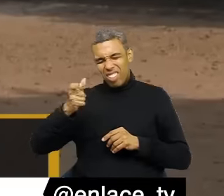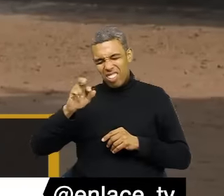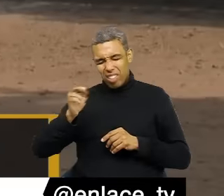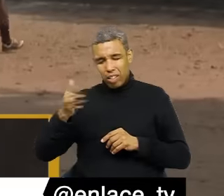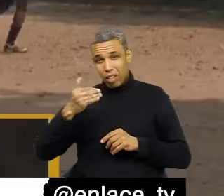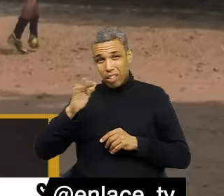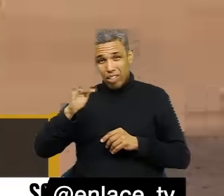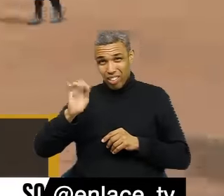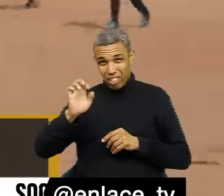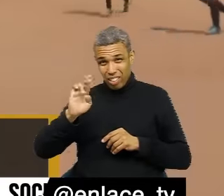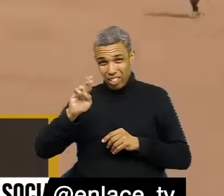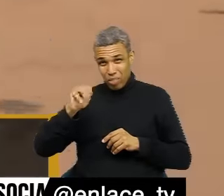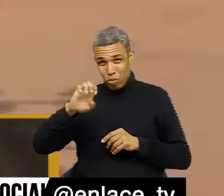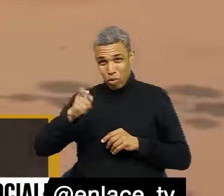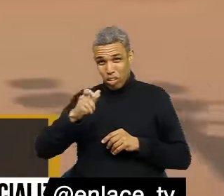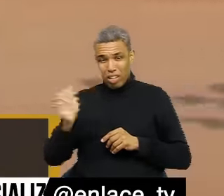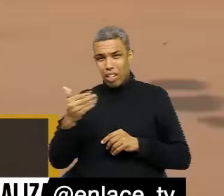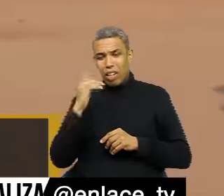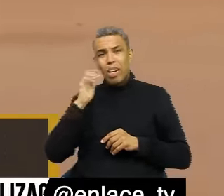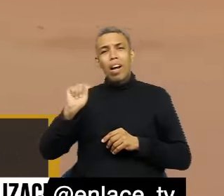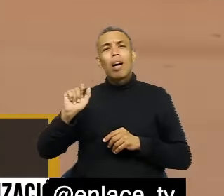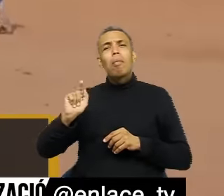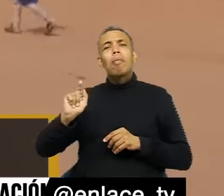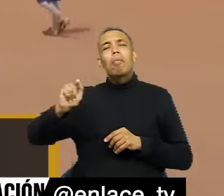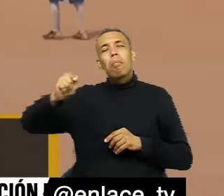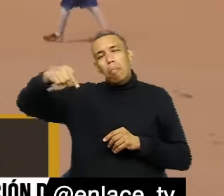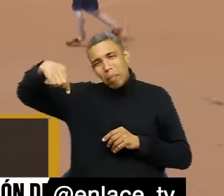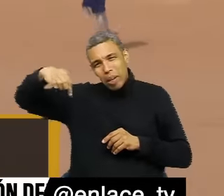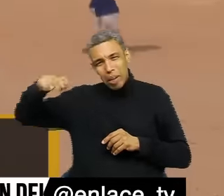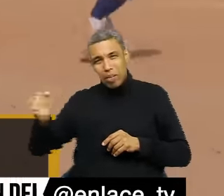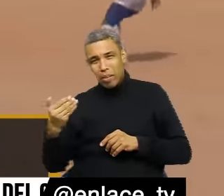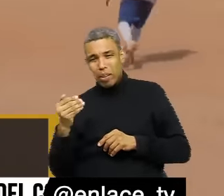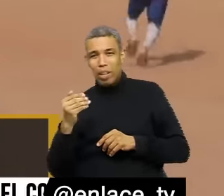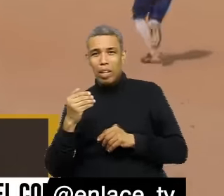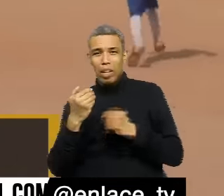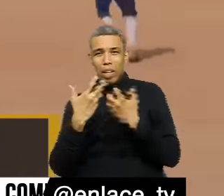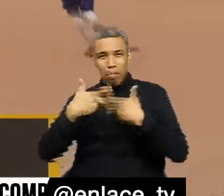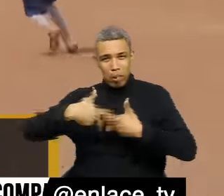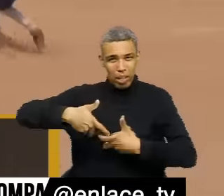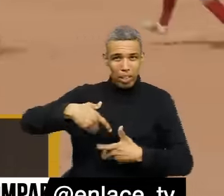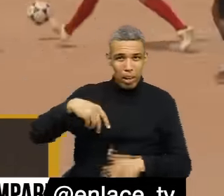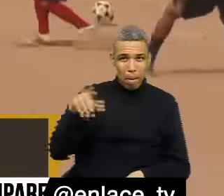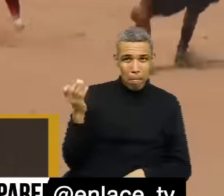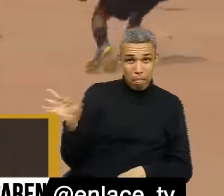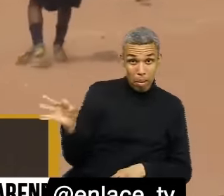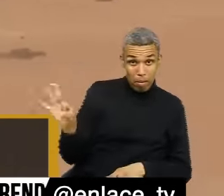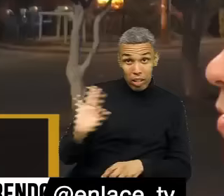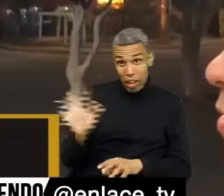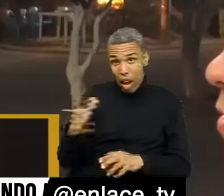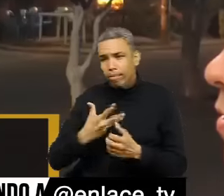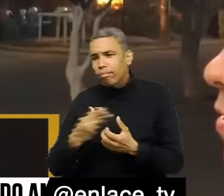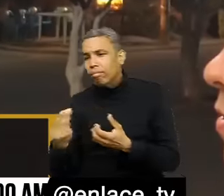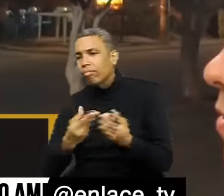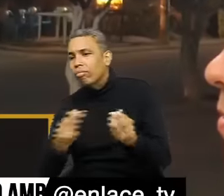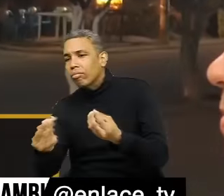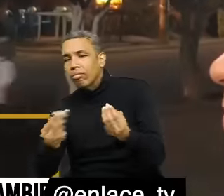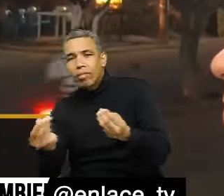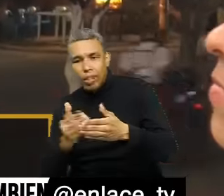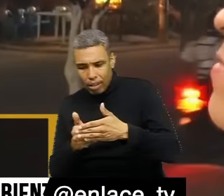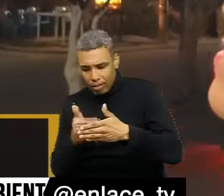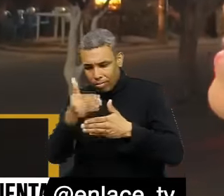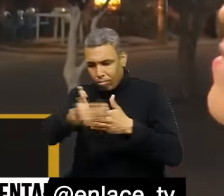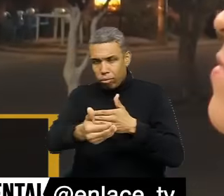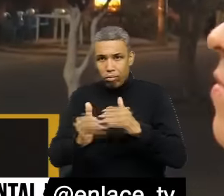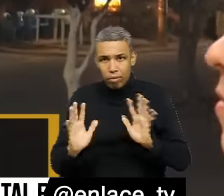La Tora, APF Human, Plan B, Industrias Palmira, son los equipos que ya están clasificados. Nosotros teníamos